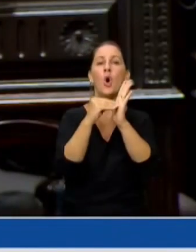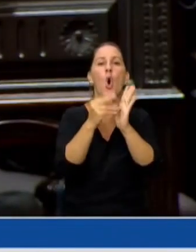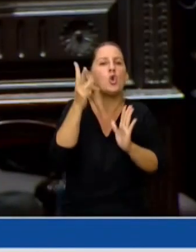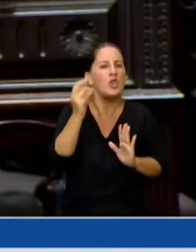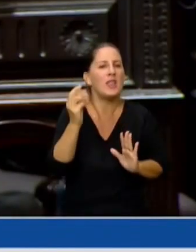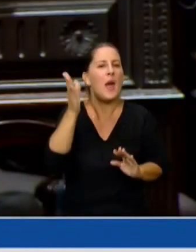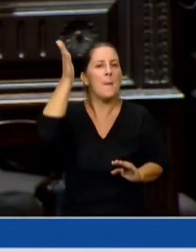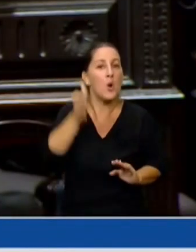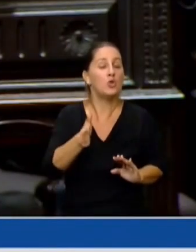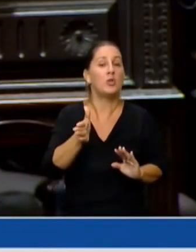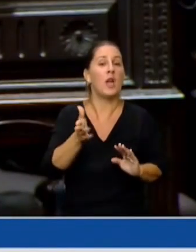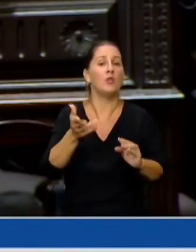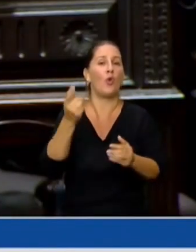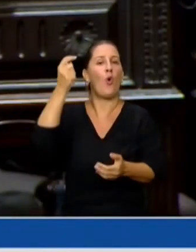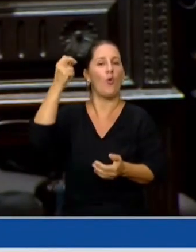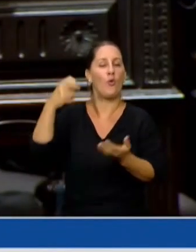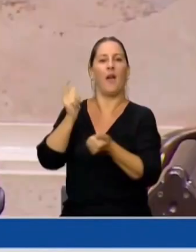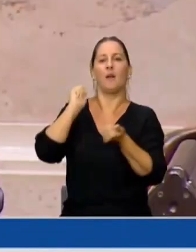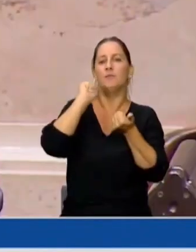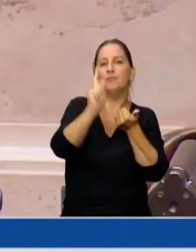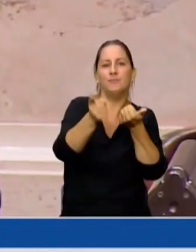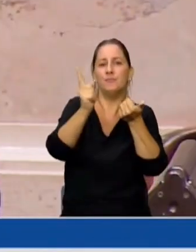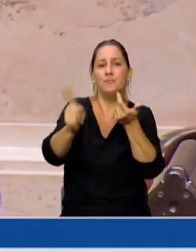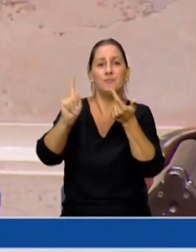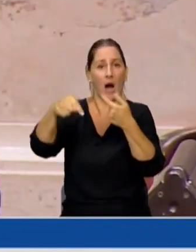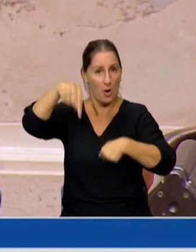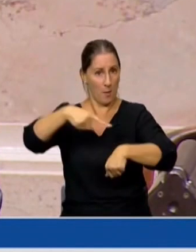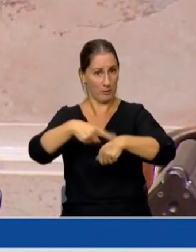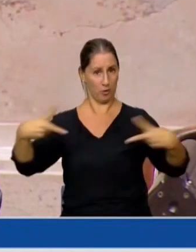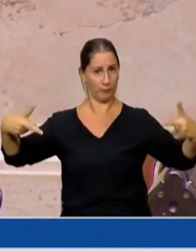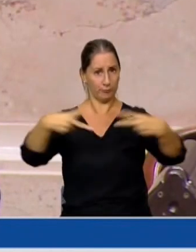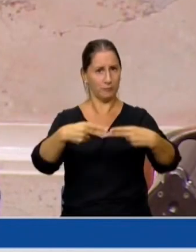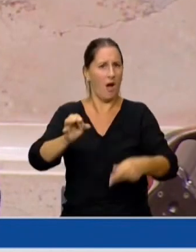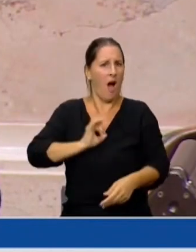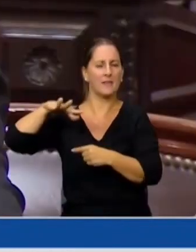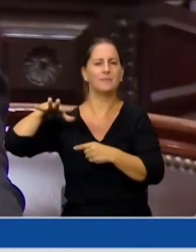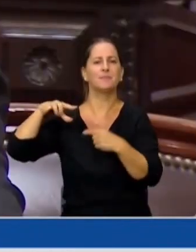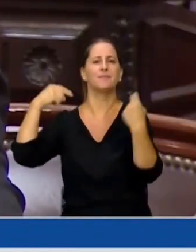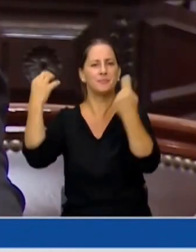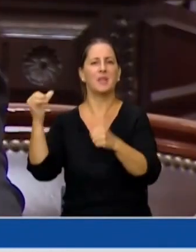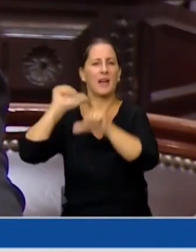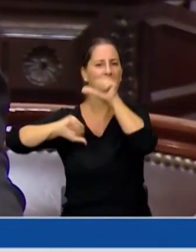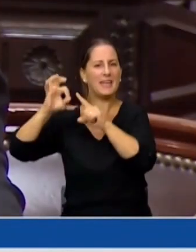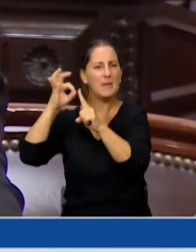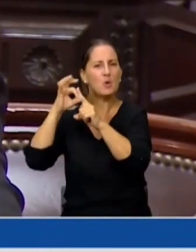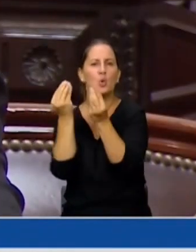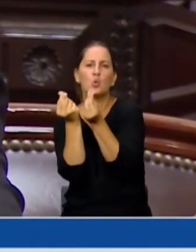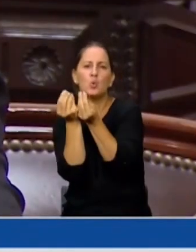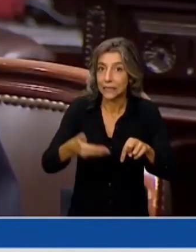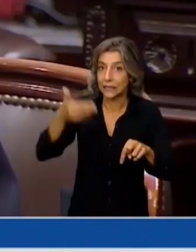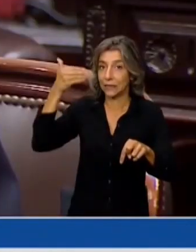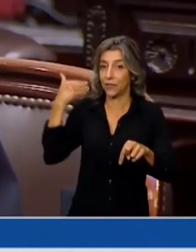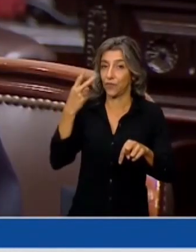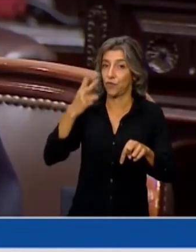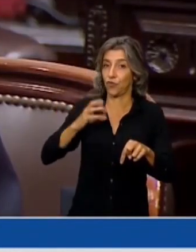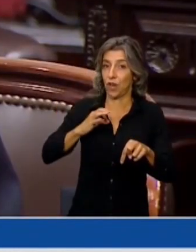estructura de Justicia Federal raquítica nosotros en la provincia de Santa Fe prácticamente no ha tenido